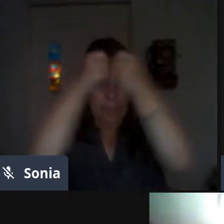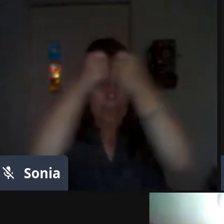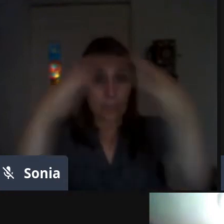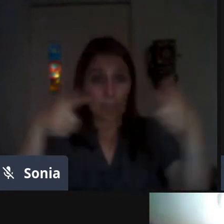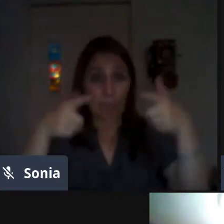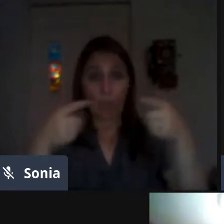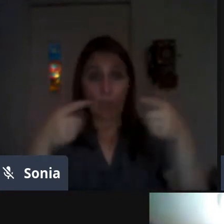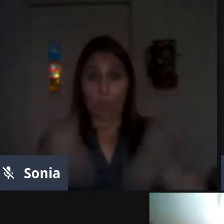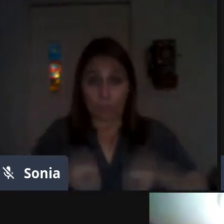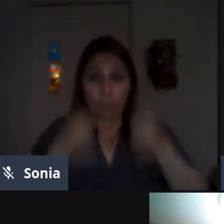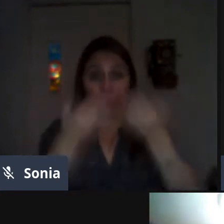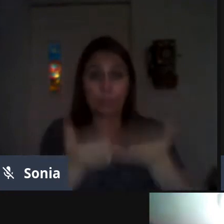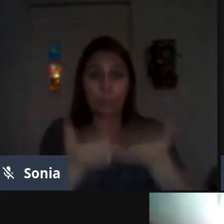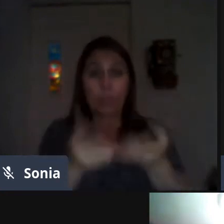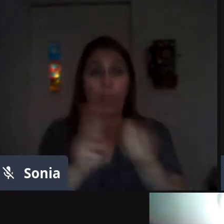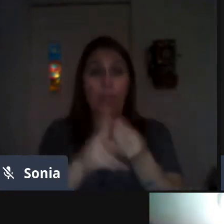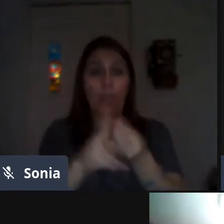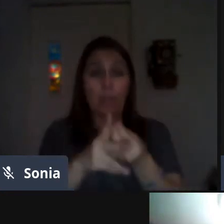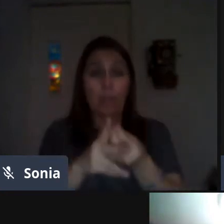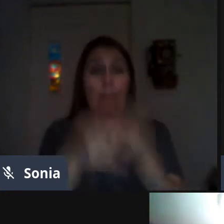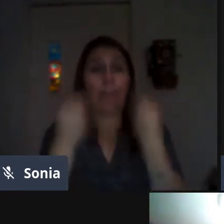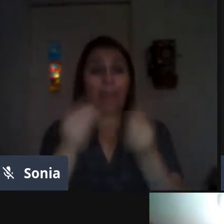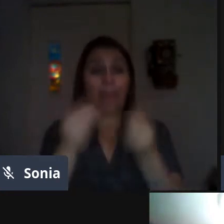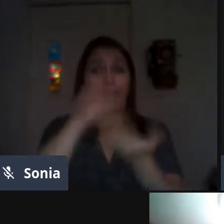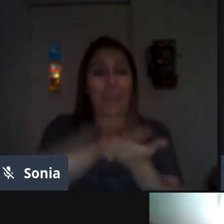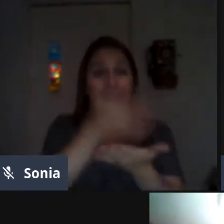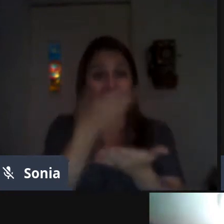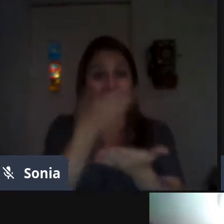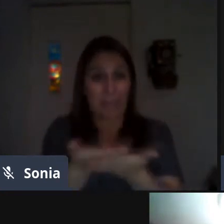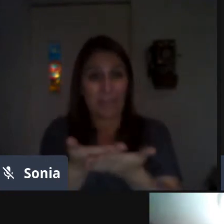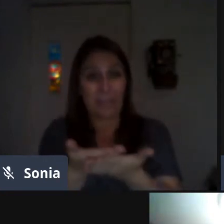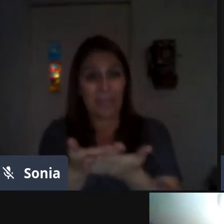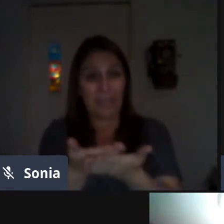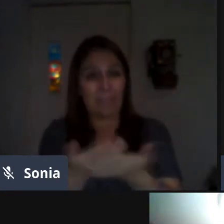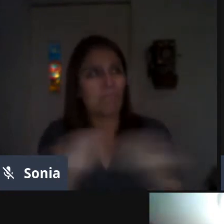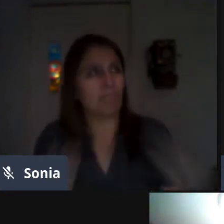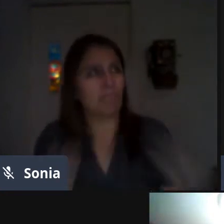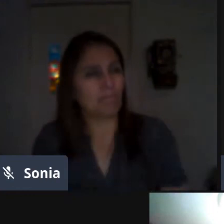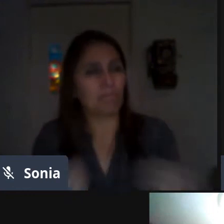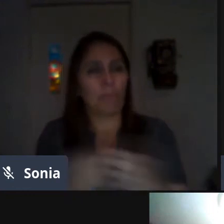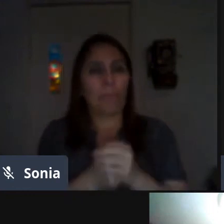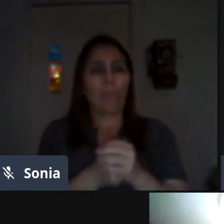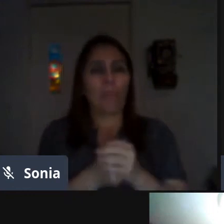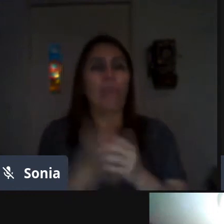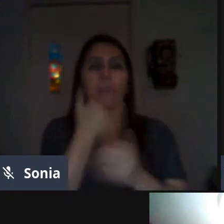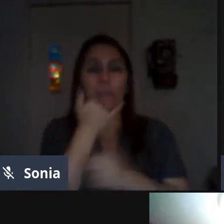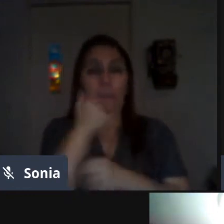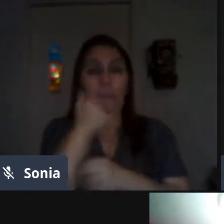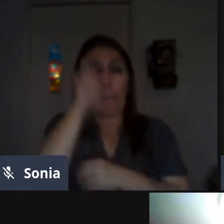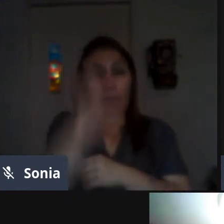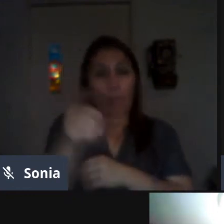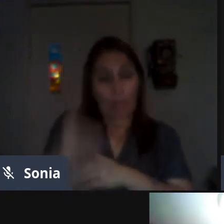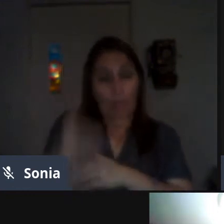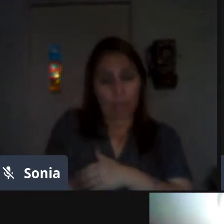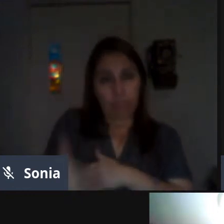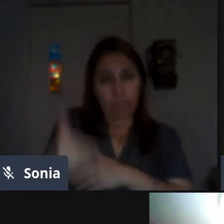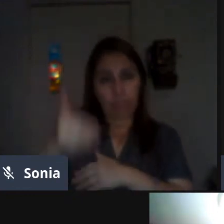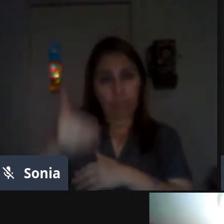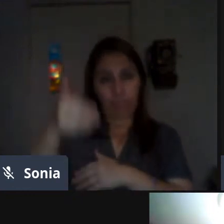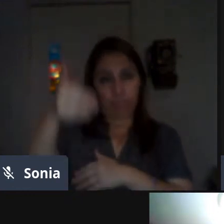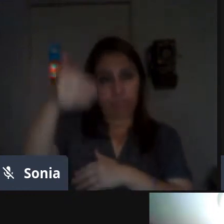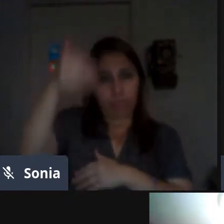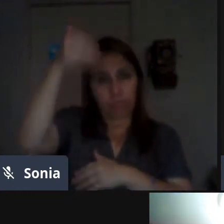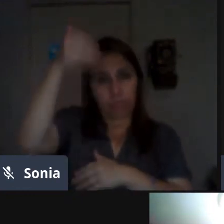los intérpretes qué sucede cuando una persona que ha crecido precisamente en este ejercicio que nos